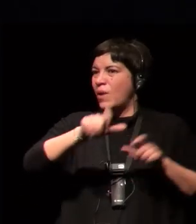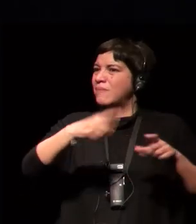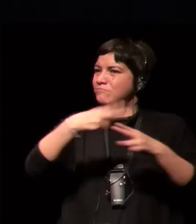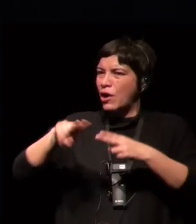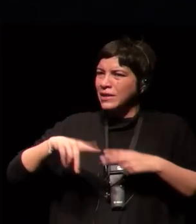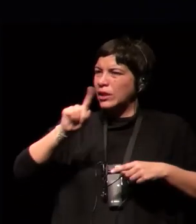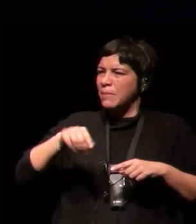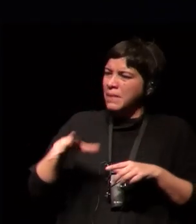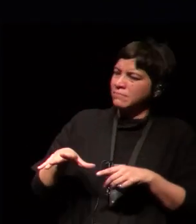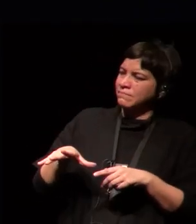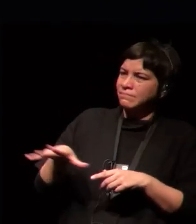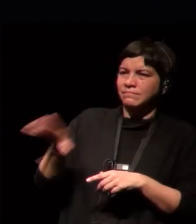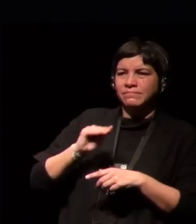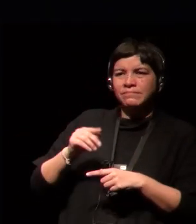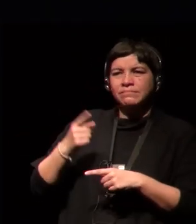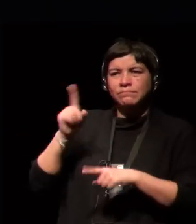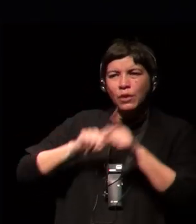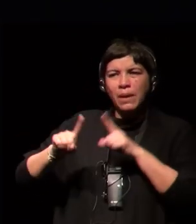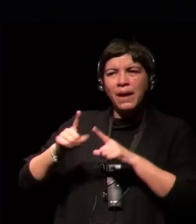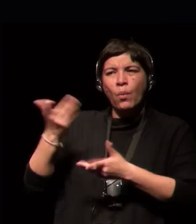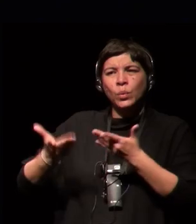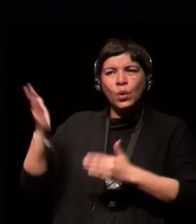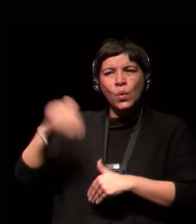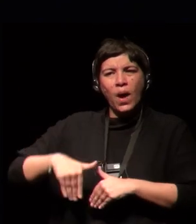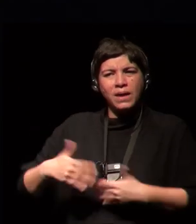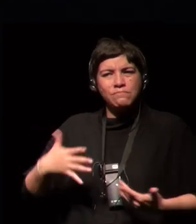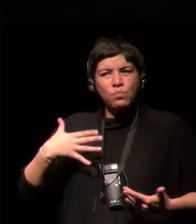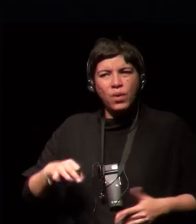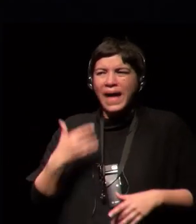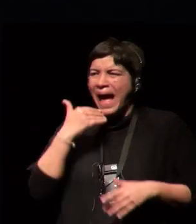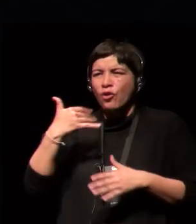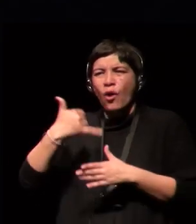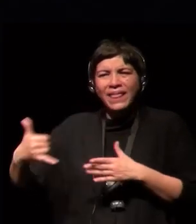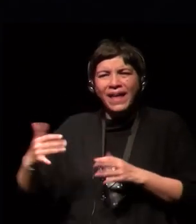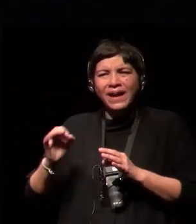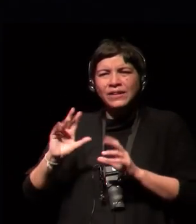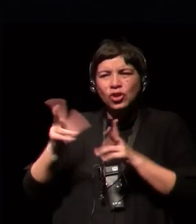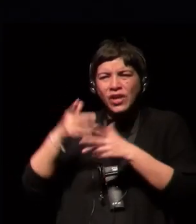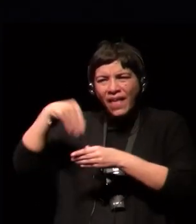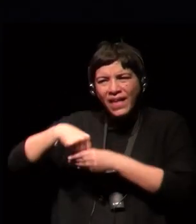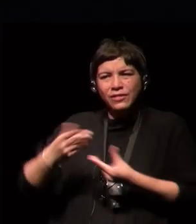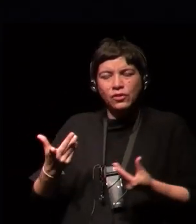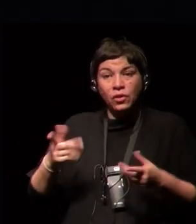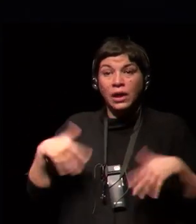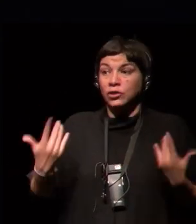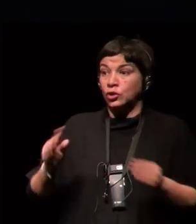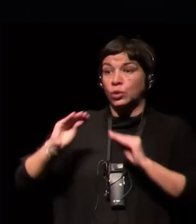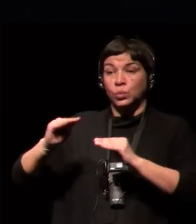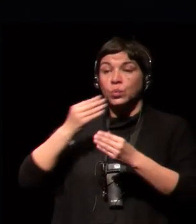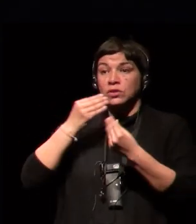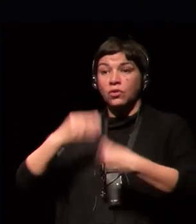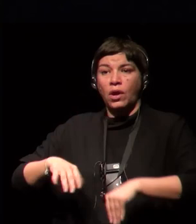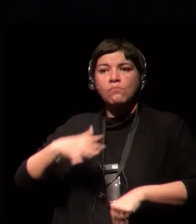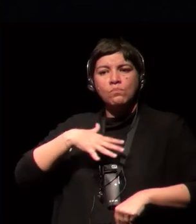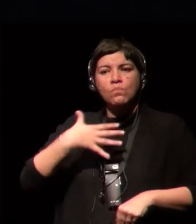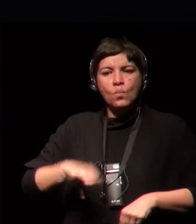una injusticia, una herida dentro de la sociedad, de forma tal que su historia puede verdaderamente conseguir el cambio